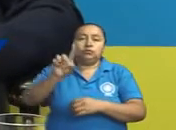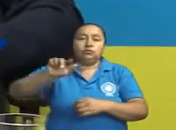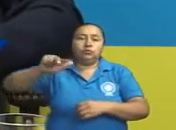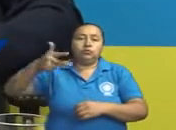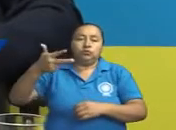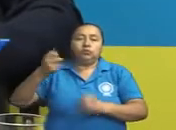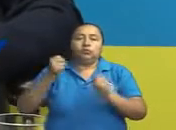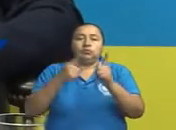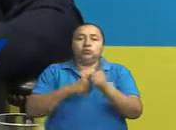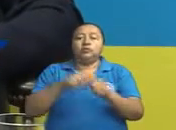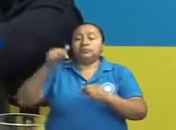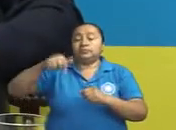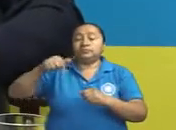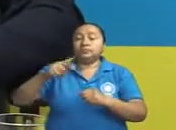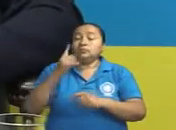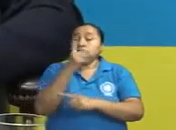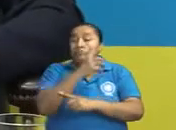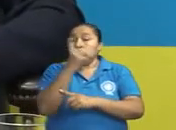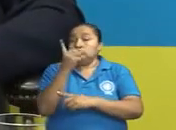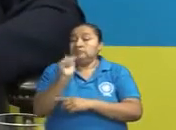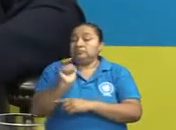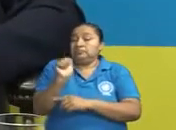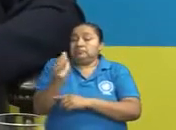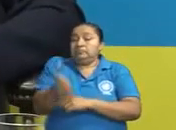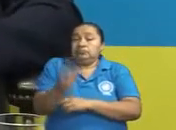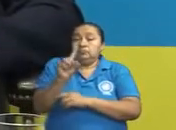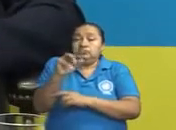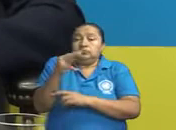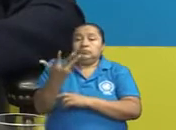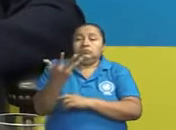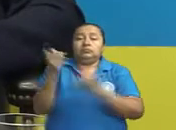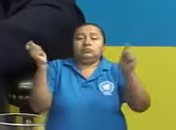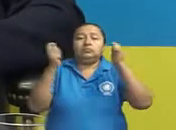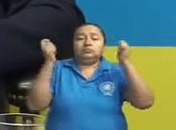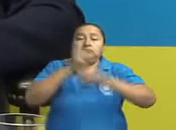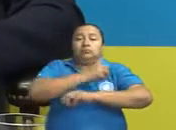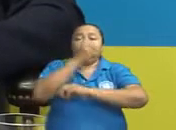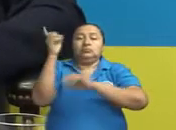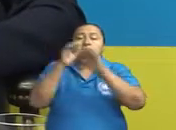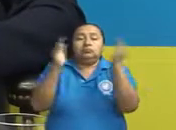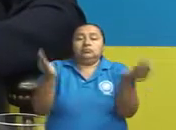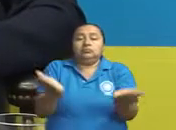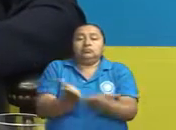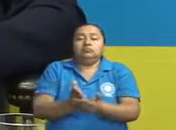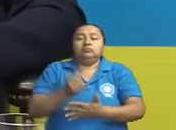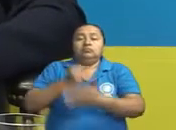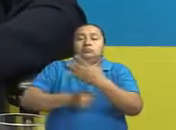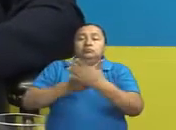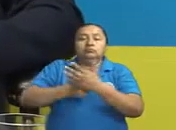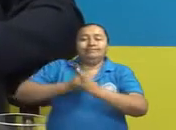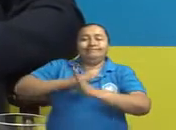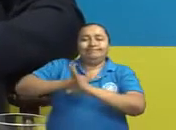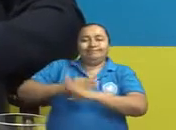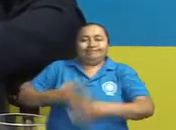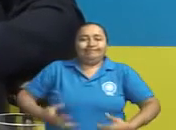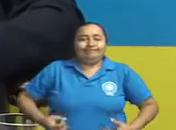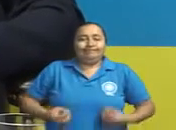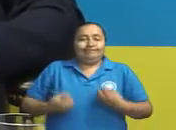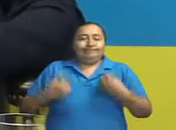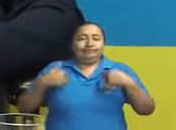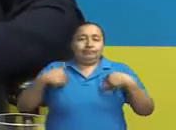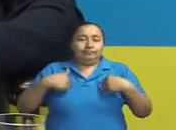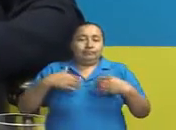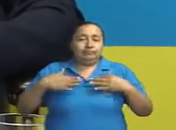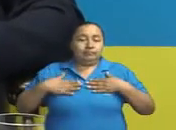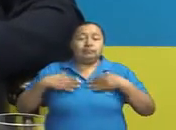a un día de que se conmemore a nivel internacional el Día Mundial de Lucha contra el Cáncer de Mama.